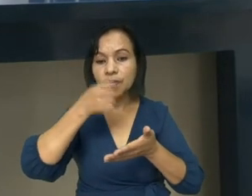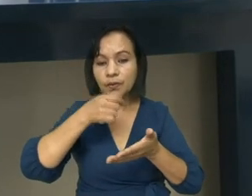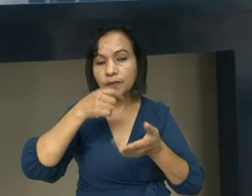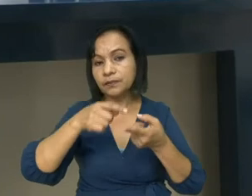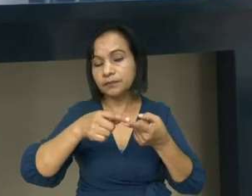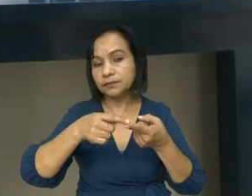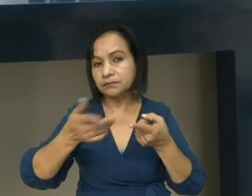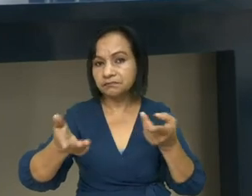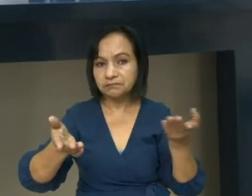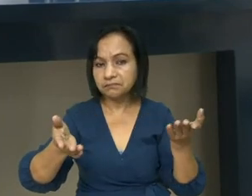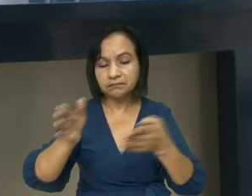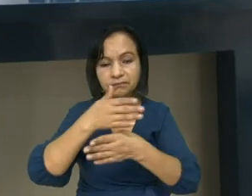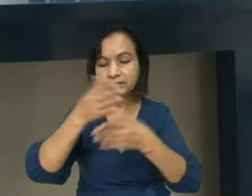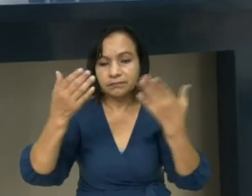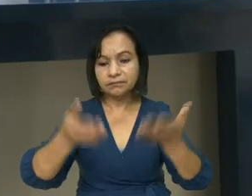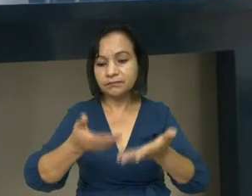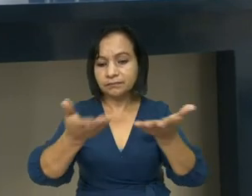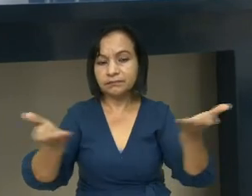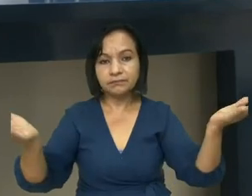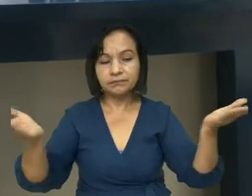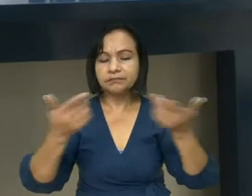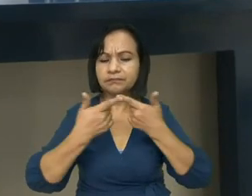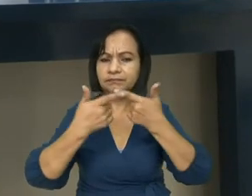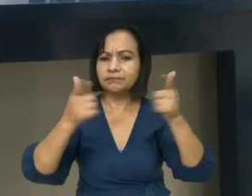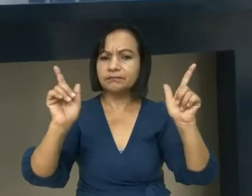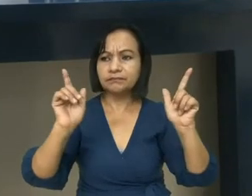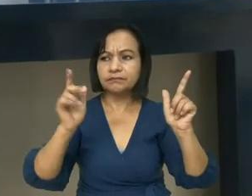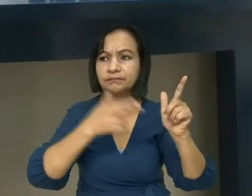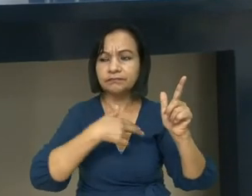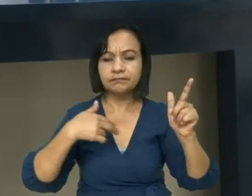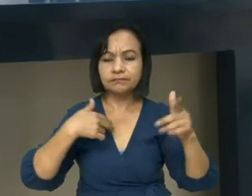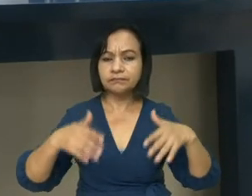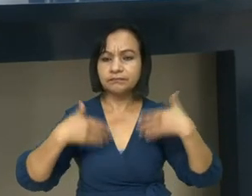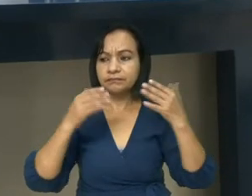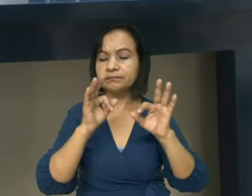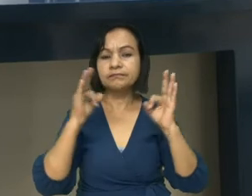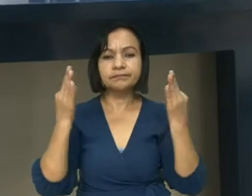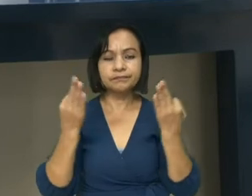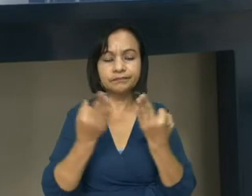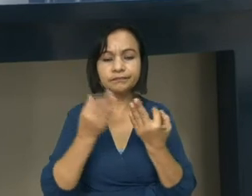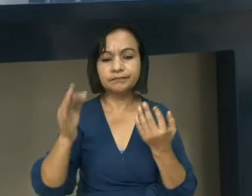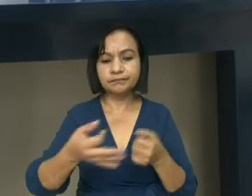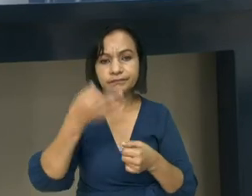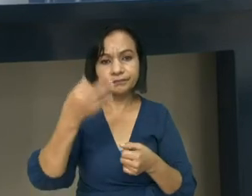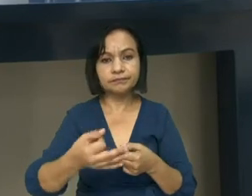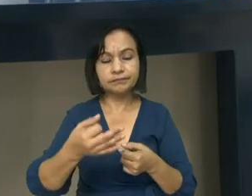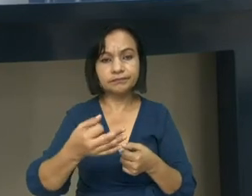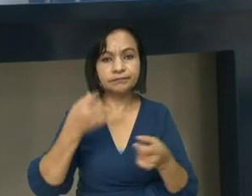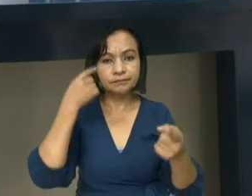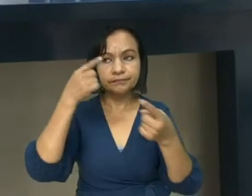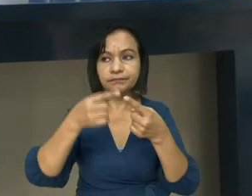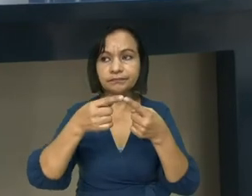heladas, etcétera. Y es totalmente gratis y vas a divertirte en familia y seguro. El objetivo es